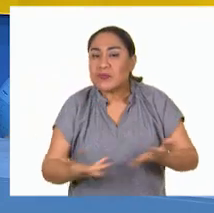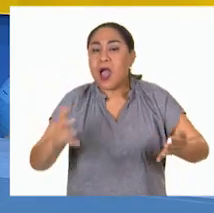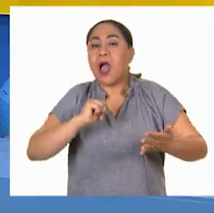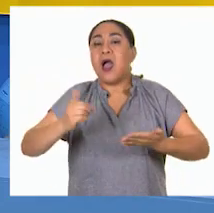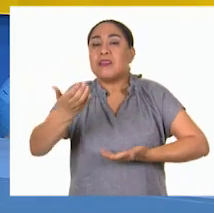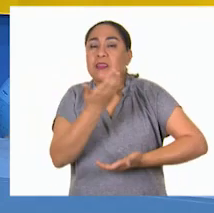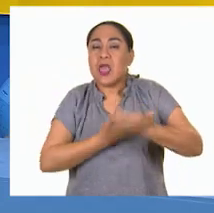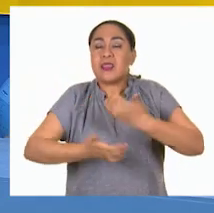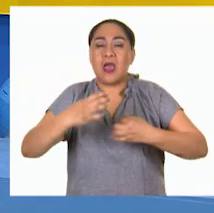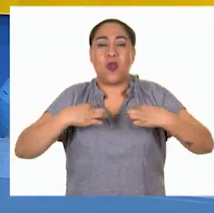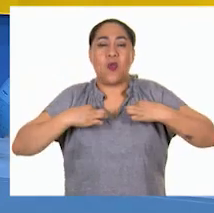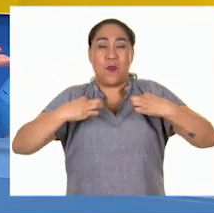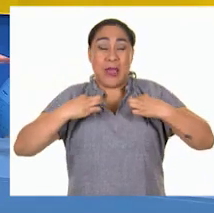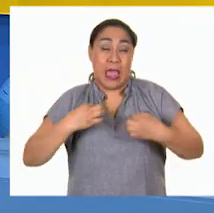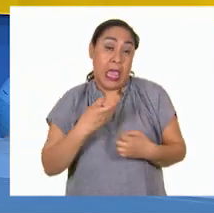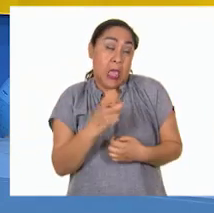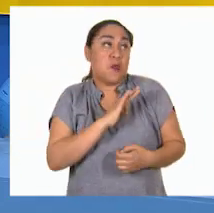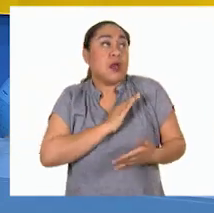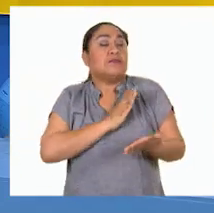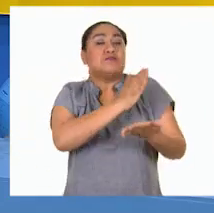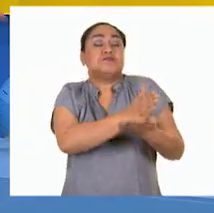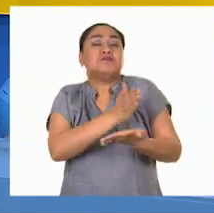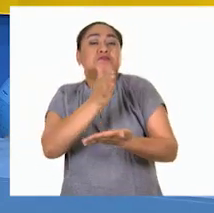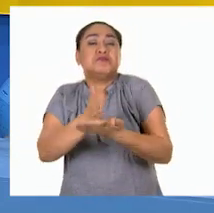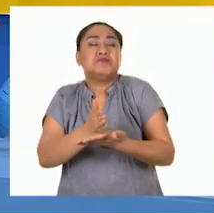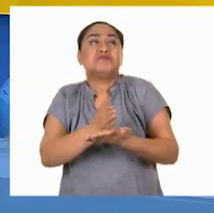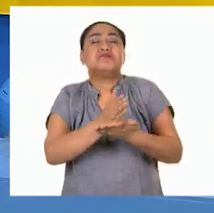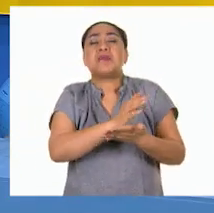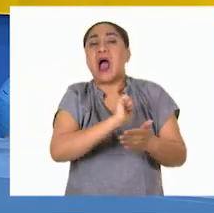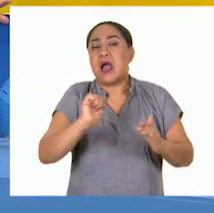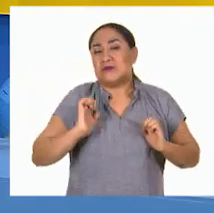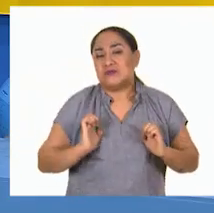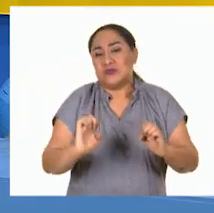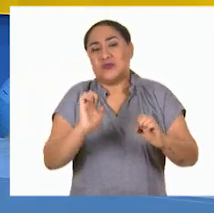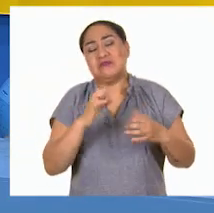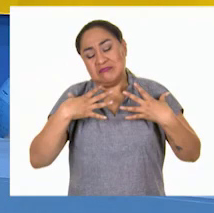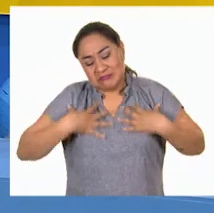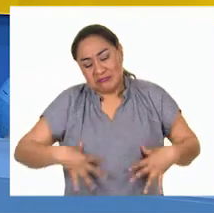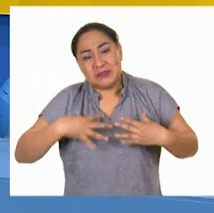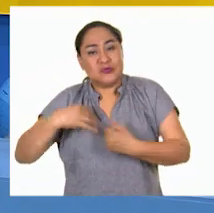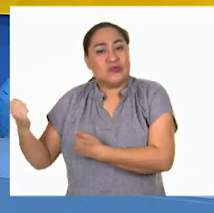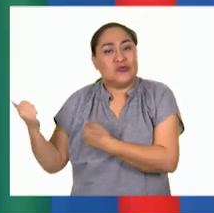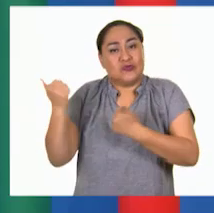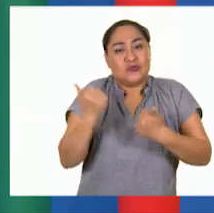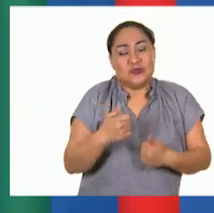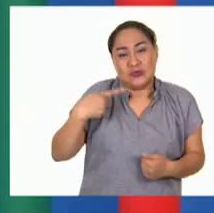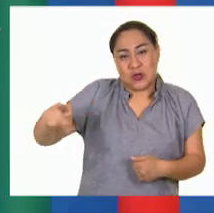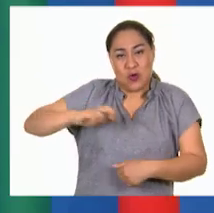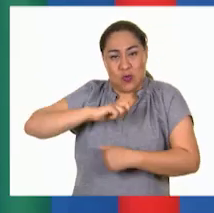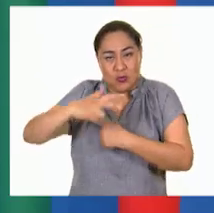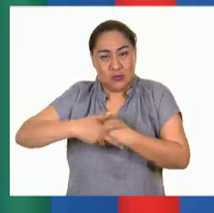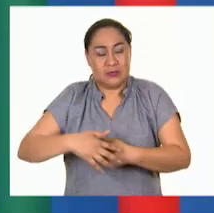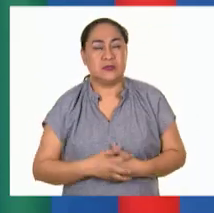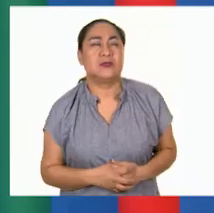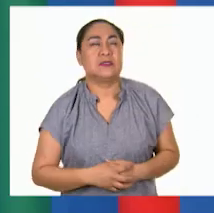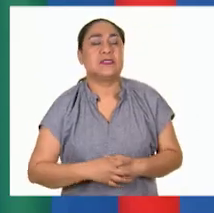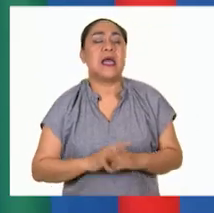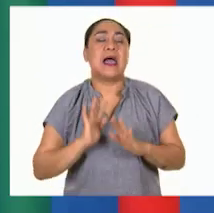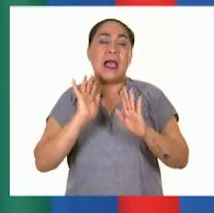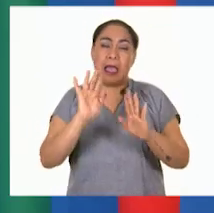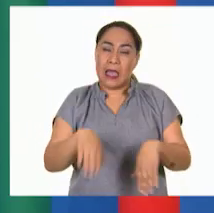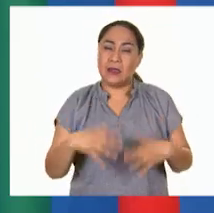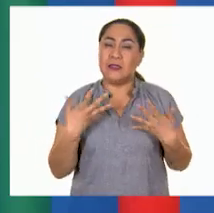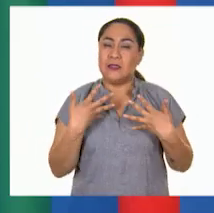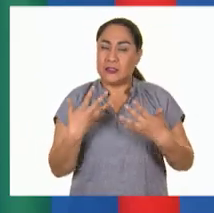departamentales, que era ahí en donde podían encontrarse todos estos lujosos productos importados desde Europa. Con razón,